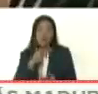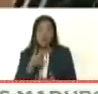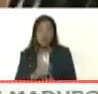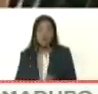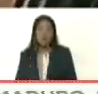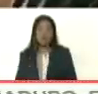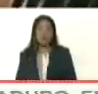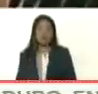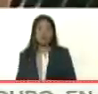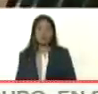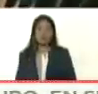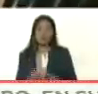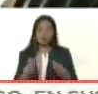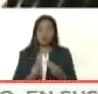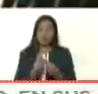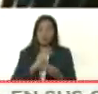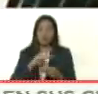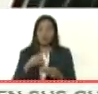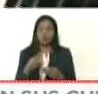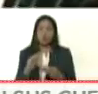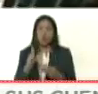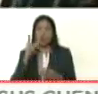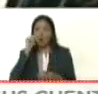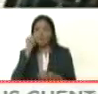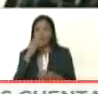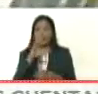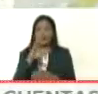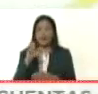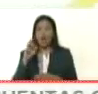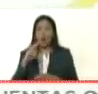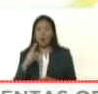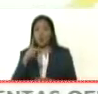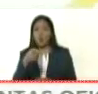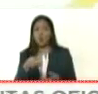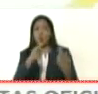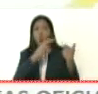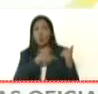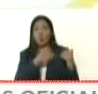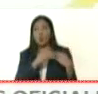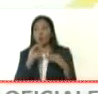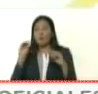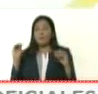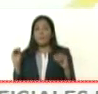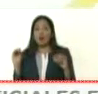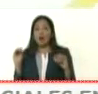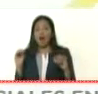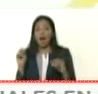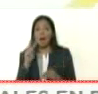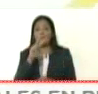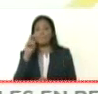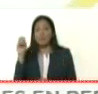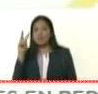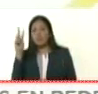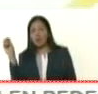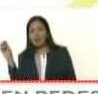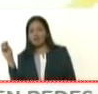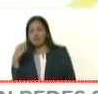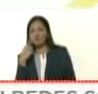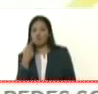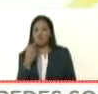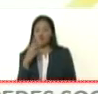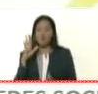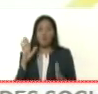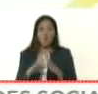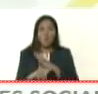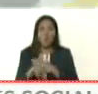que, junto con el señor Juan Carlos Gutiérrez, son los responsables de los llamados bonos 2020, que no son otra cosa que una tremenda estafa,